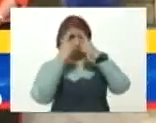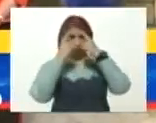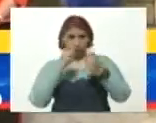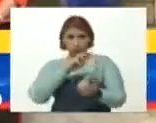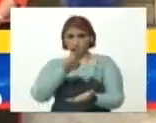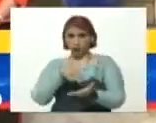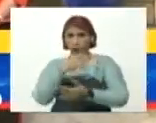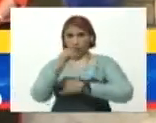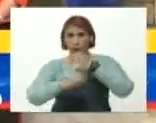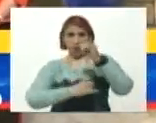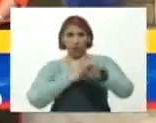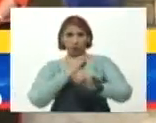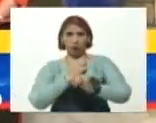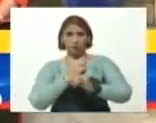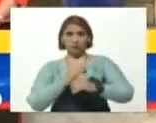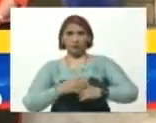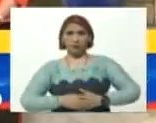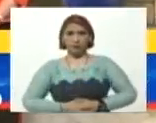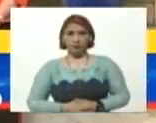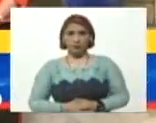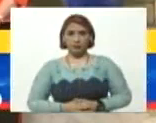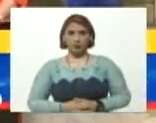nacional e internacional. Y